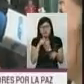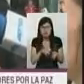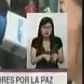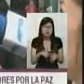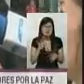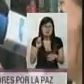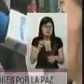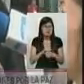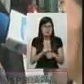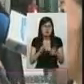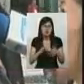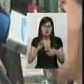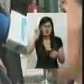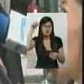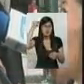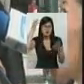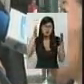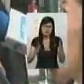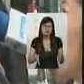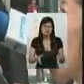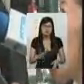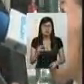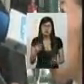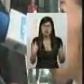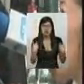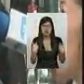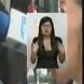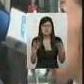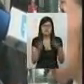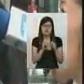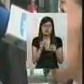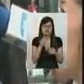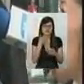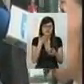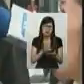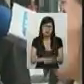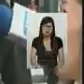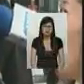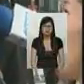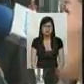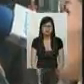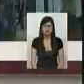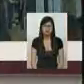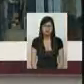Sus empleados de aquí de la gobernación. No tienen tampoco más.